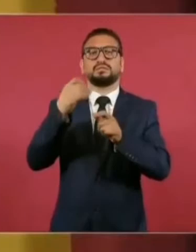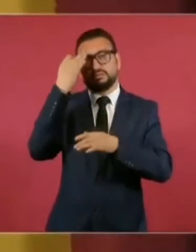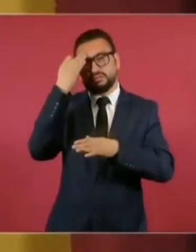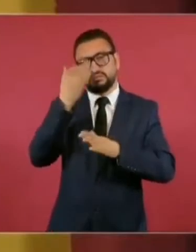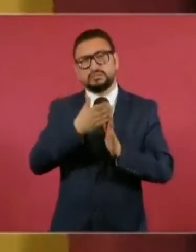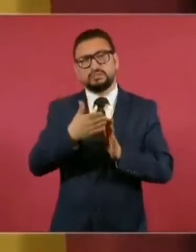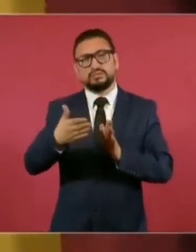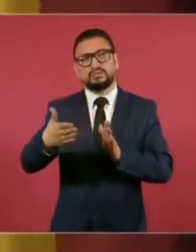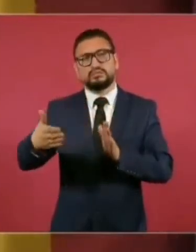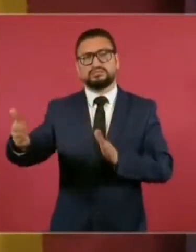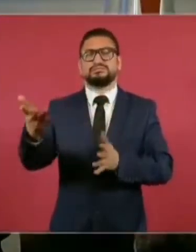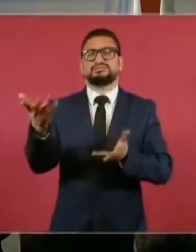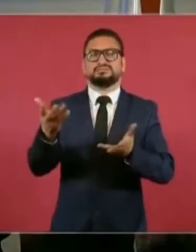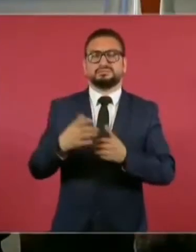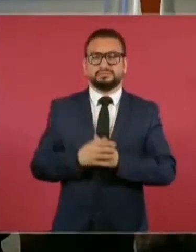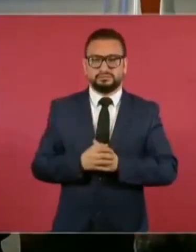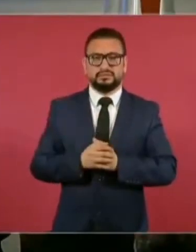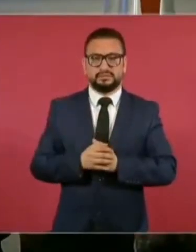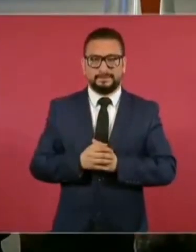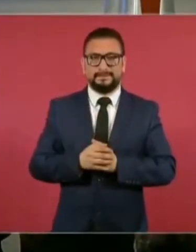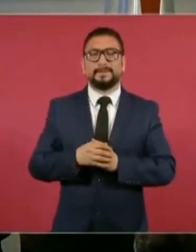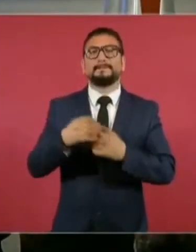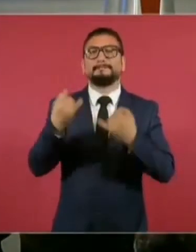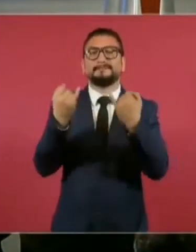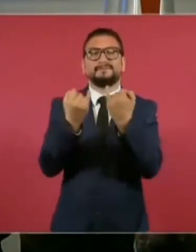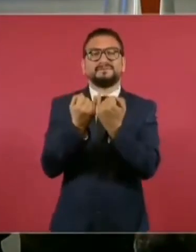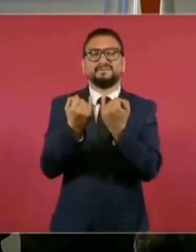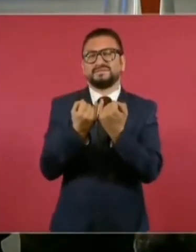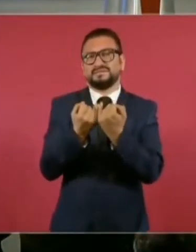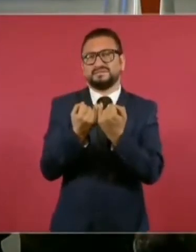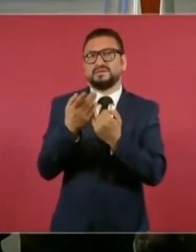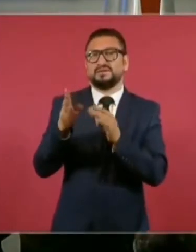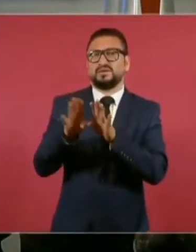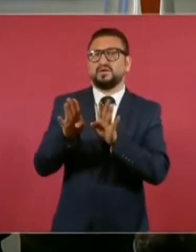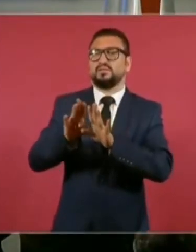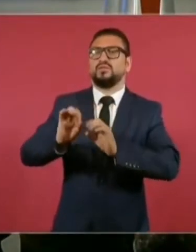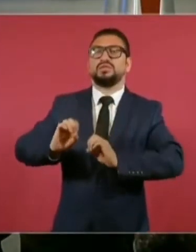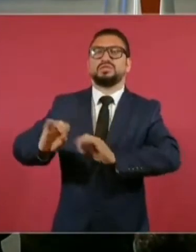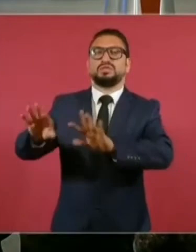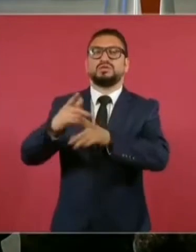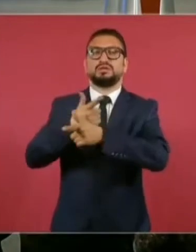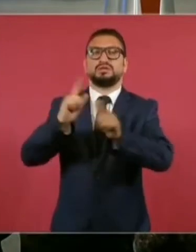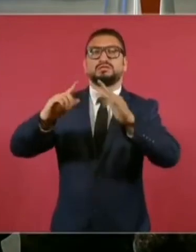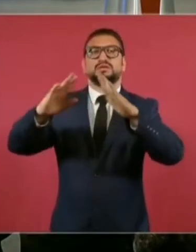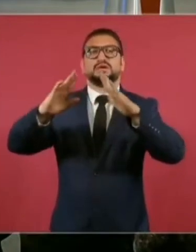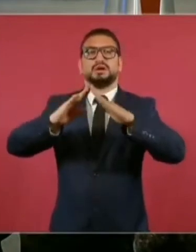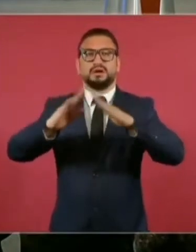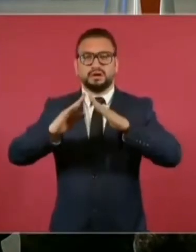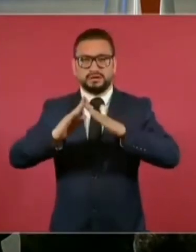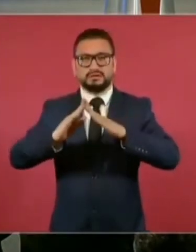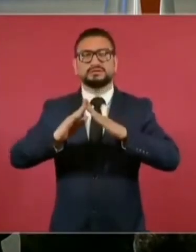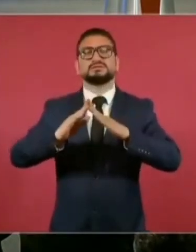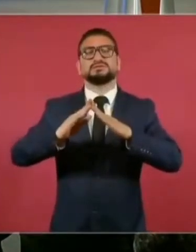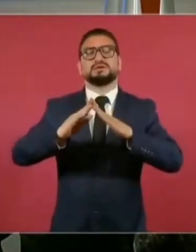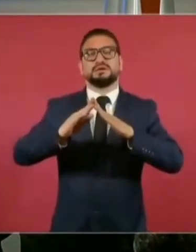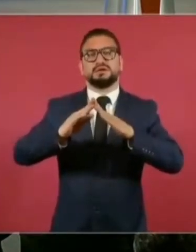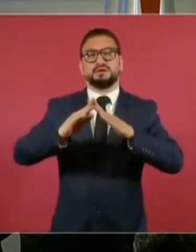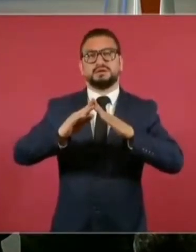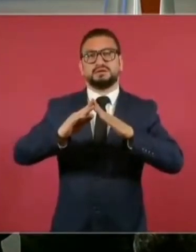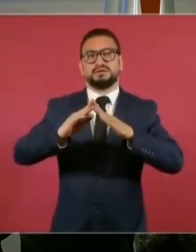permanentemente. Entonces, aparte de que le da una libertad a domicilio de